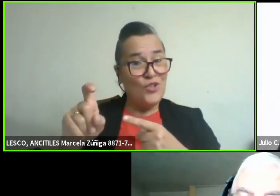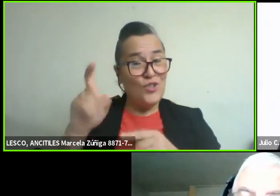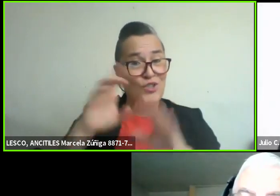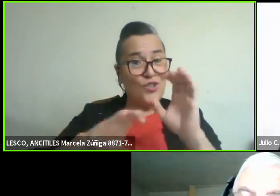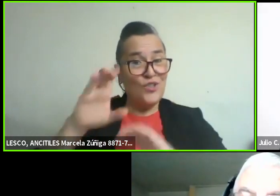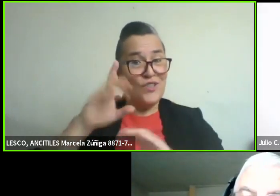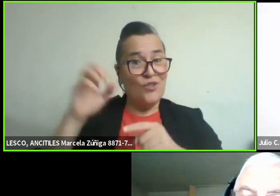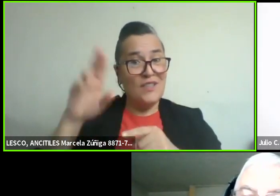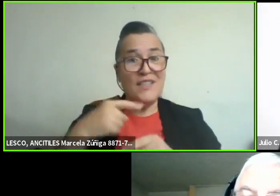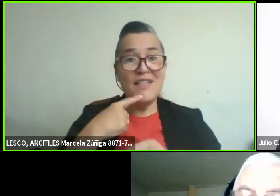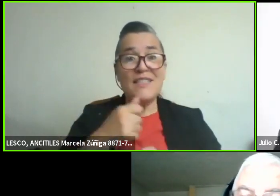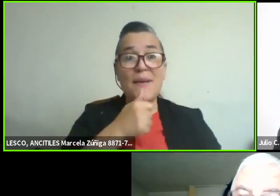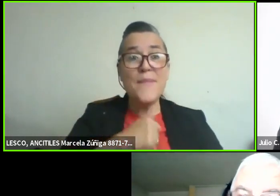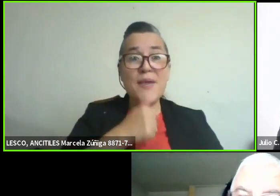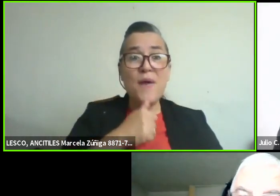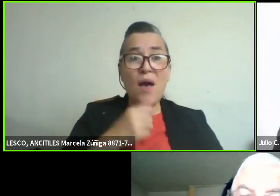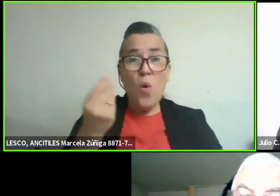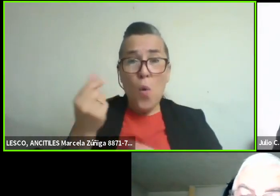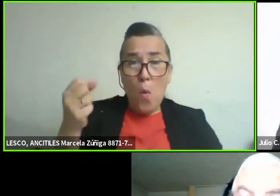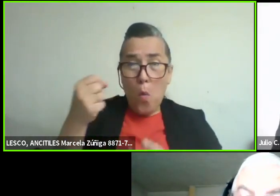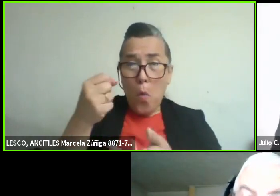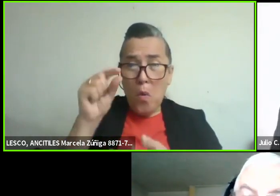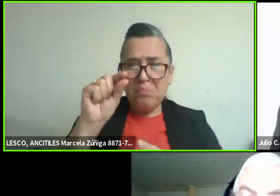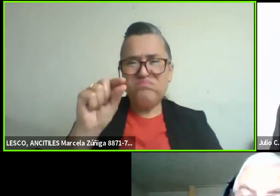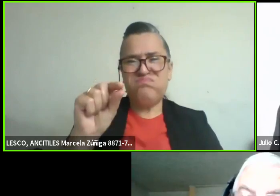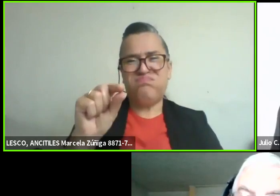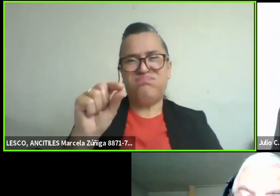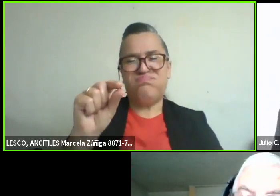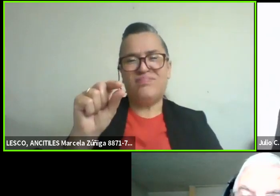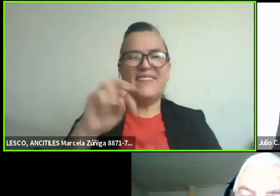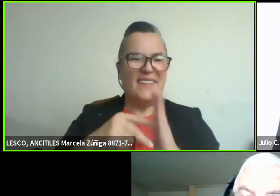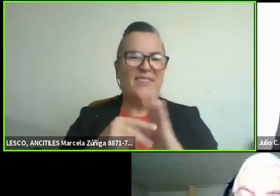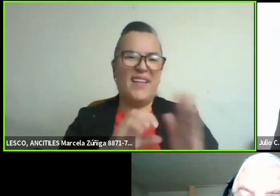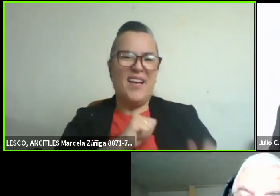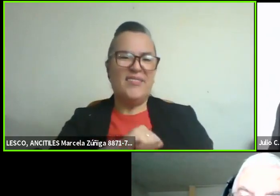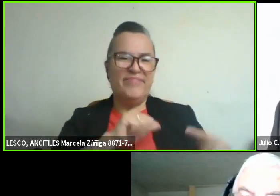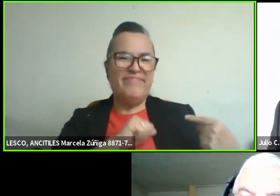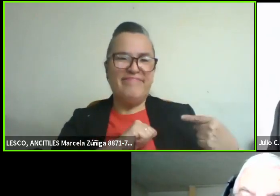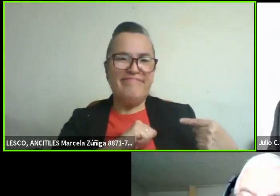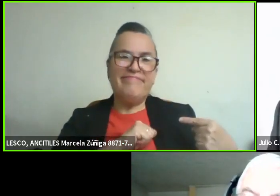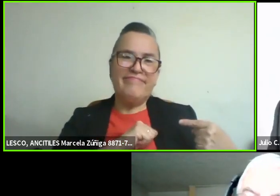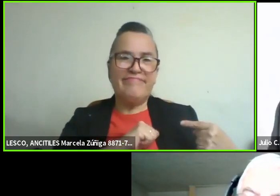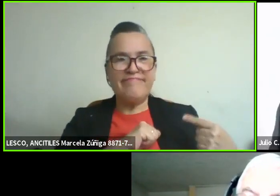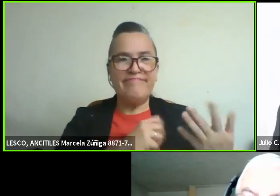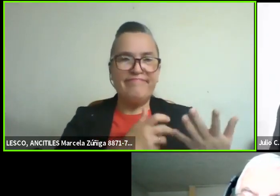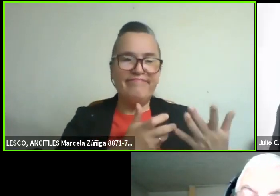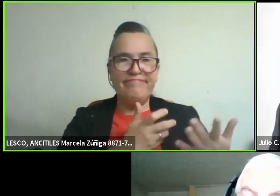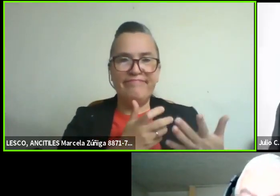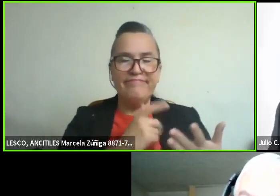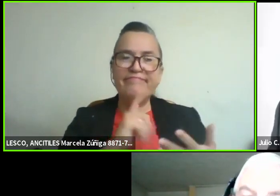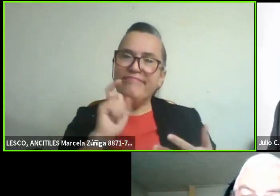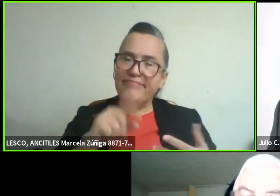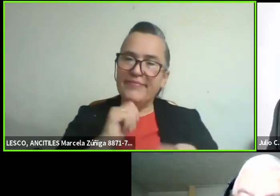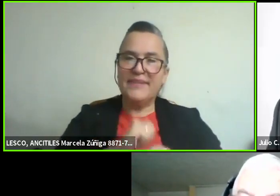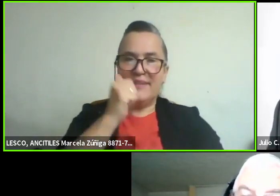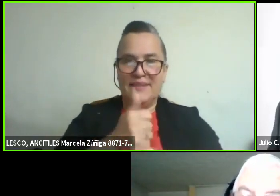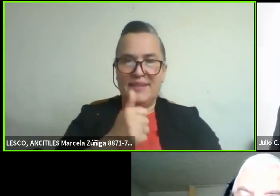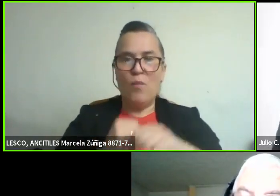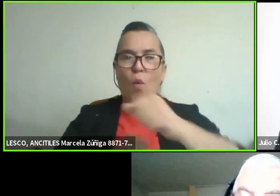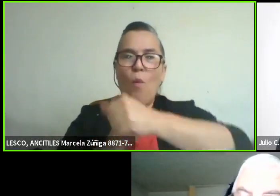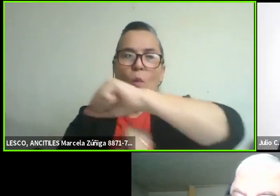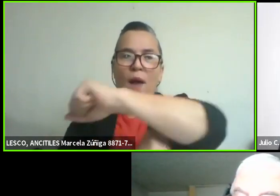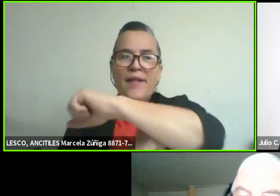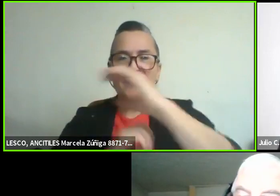dice que el sector privado invierte muy poco y eso refleja una actitud verdad a mí me parece que aquí hay que establecer puentes de comunicación